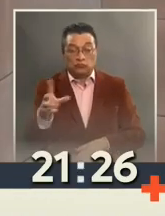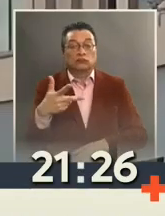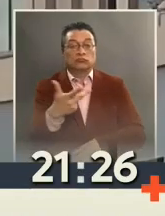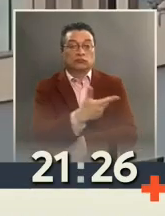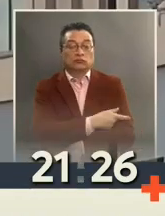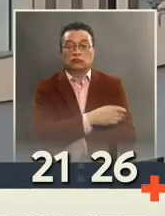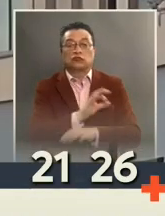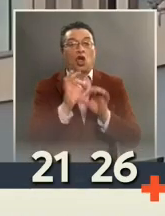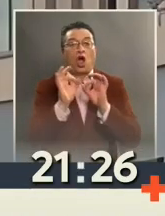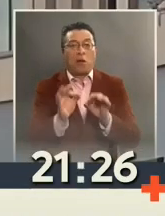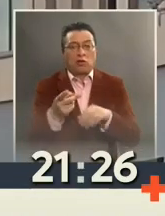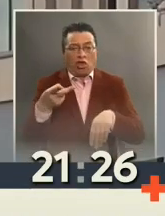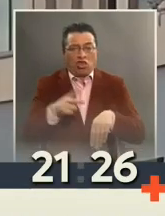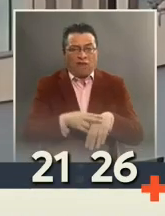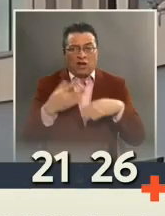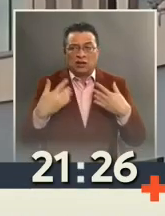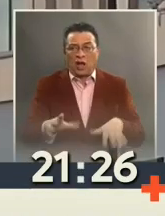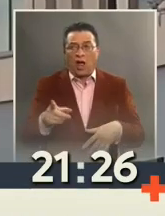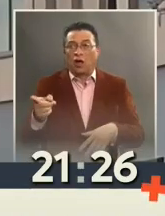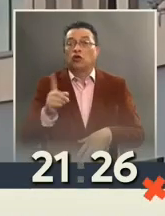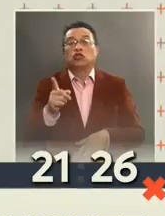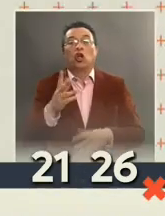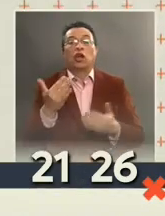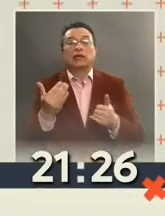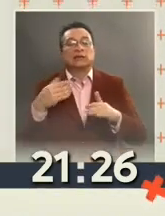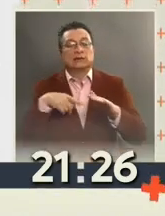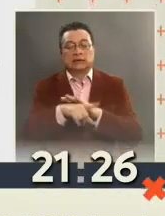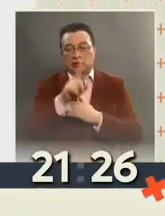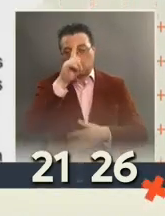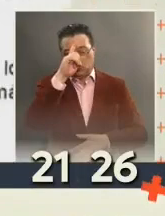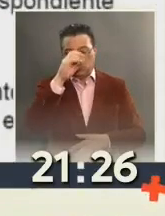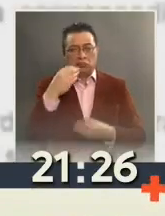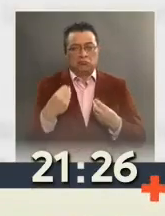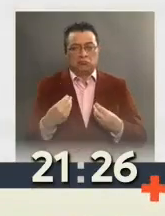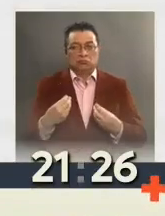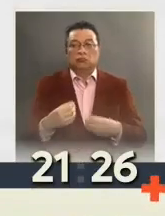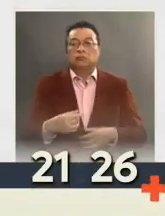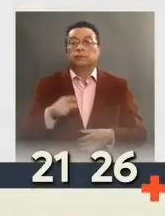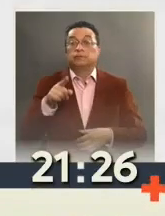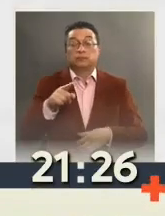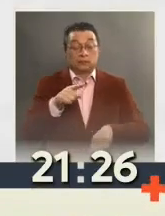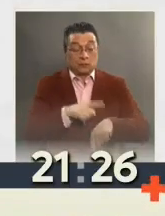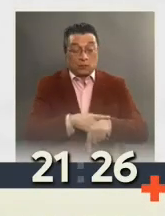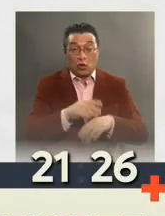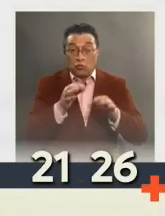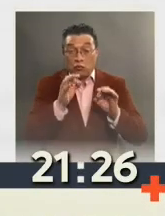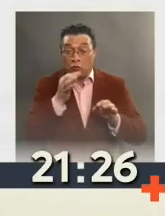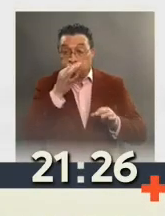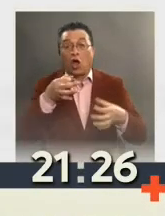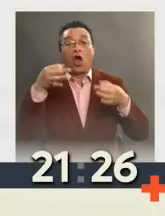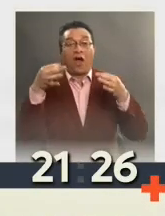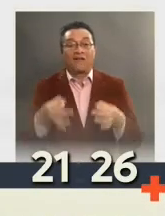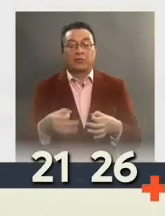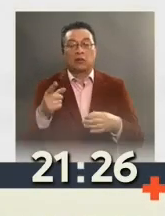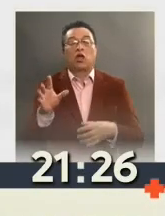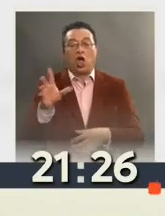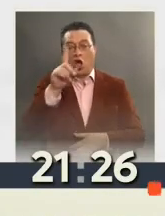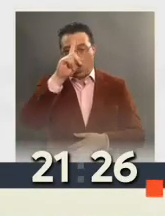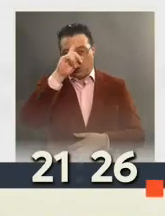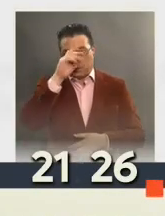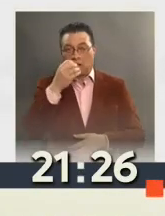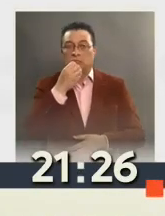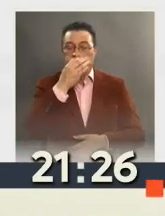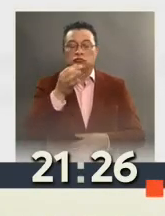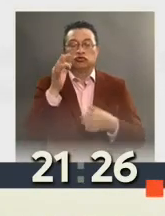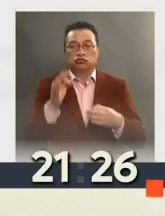completo y ninguno ha requerido hospitalización en las primeras horas el hecho fue confirmado por el mismo recinto asistencial a través